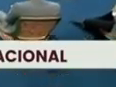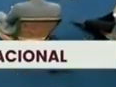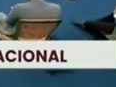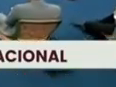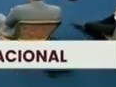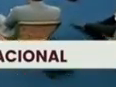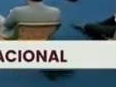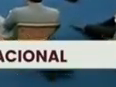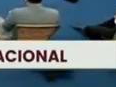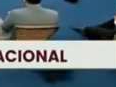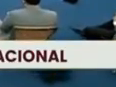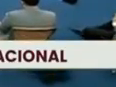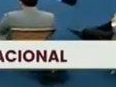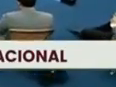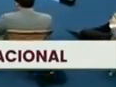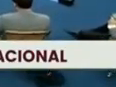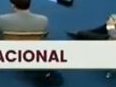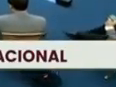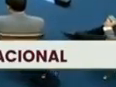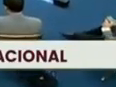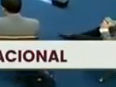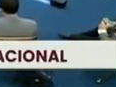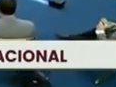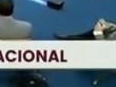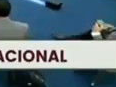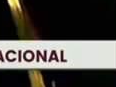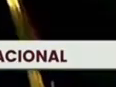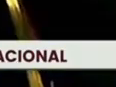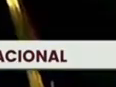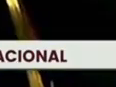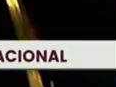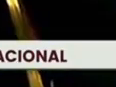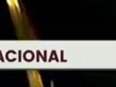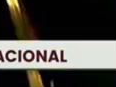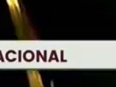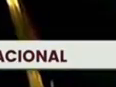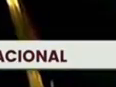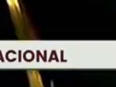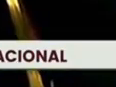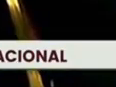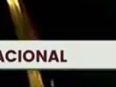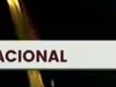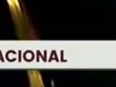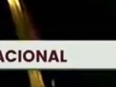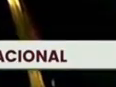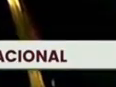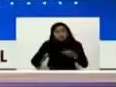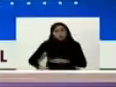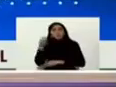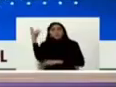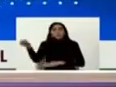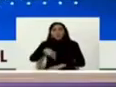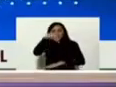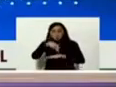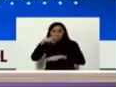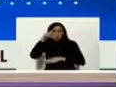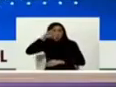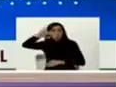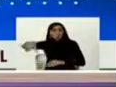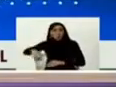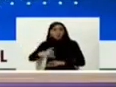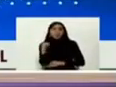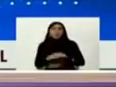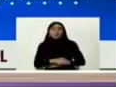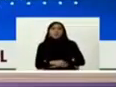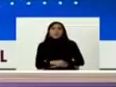Llegamos a México de pie, unidos y fuertes. También dice, sanciones levantadas o nada, eran parte de las declaraciones que dijo